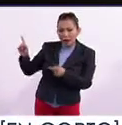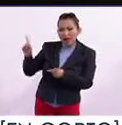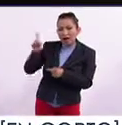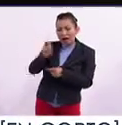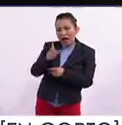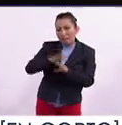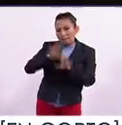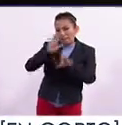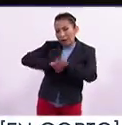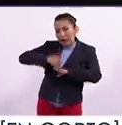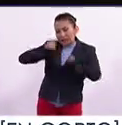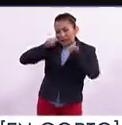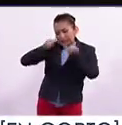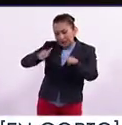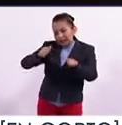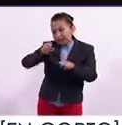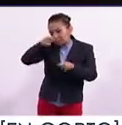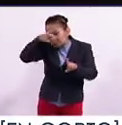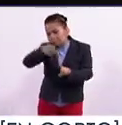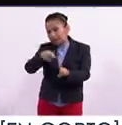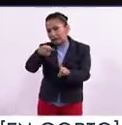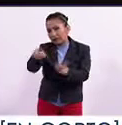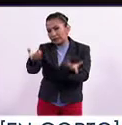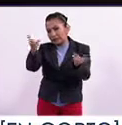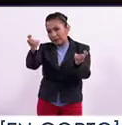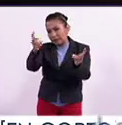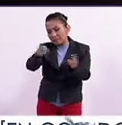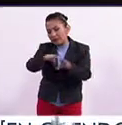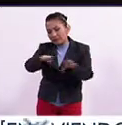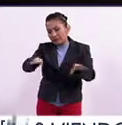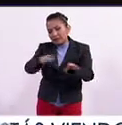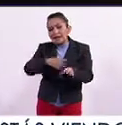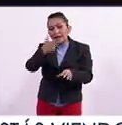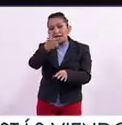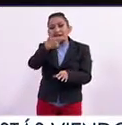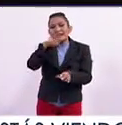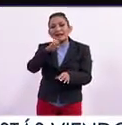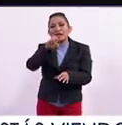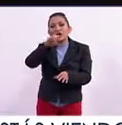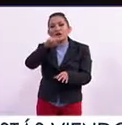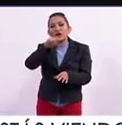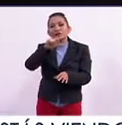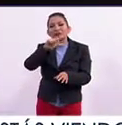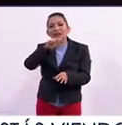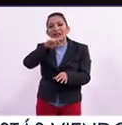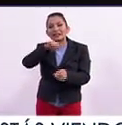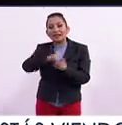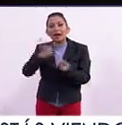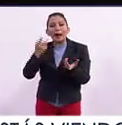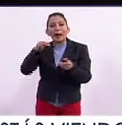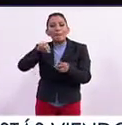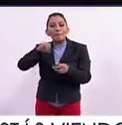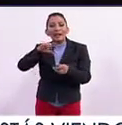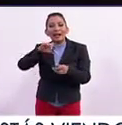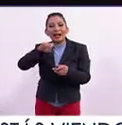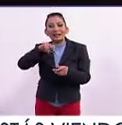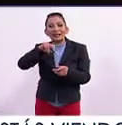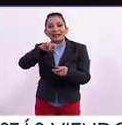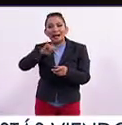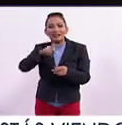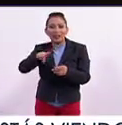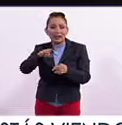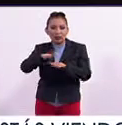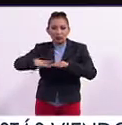dedicadas muy expresamente a este tema. Se llama la geotecnia, la mecánica de suelo, se llama, ¿no? Entonces, ahí dos ingenieros